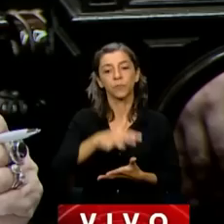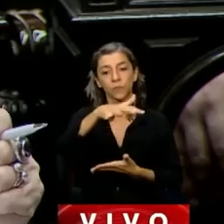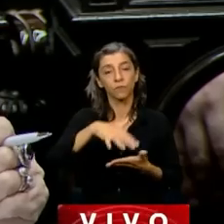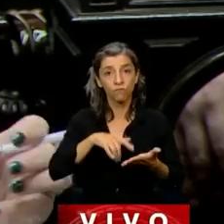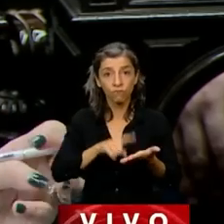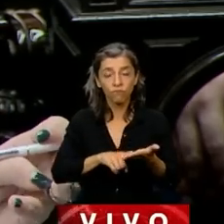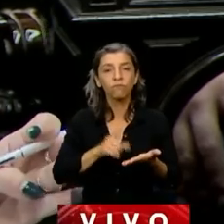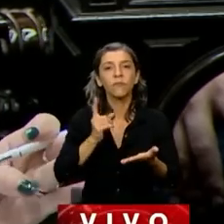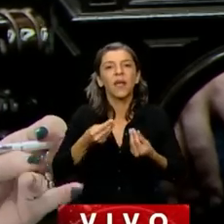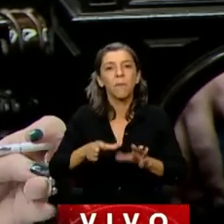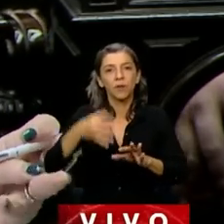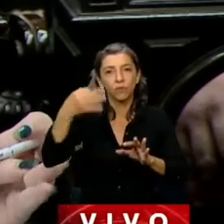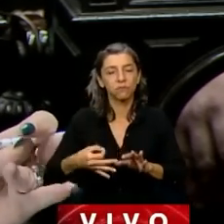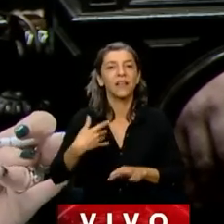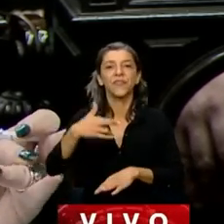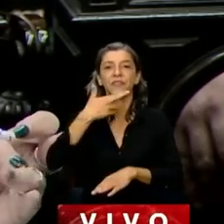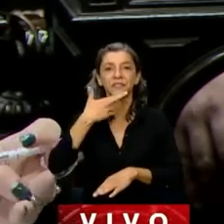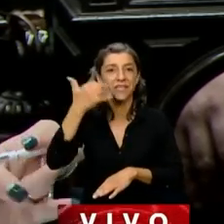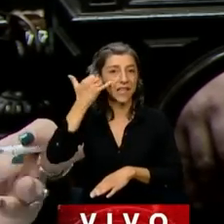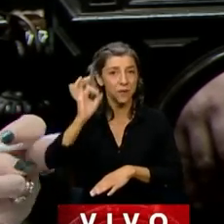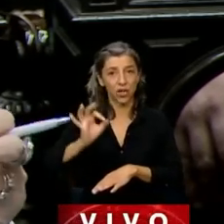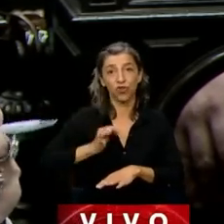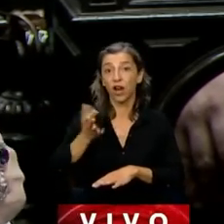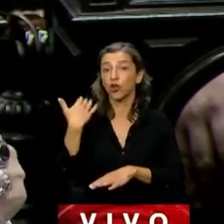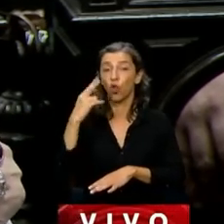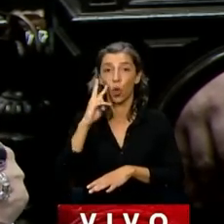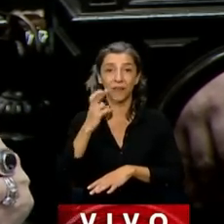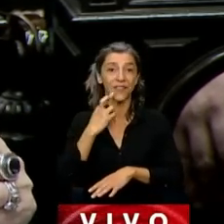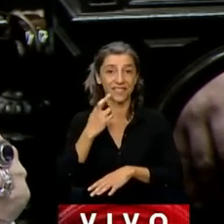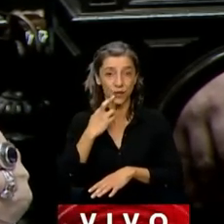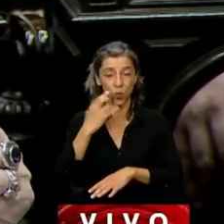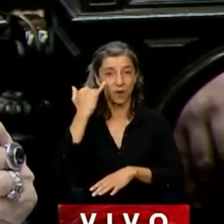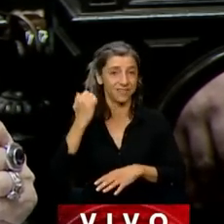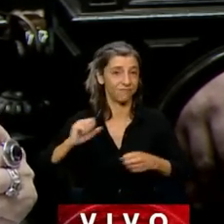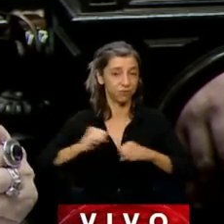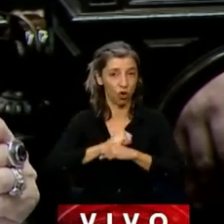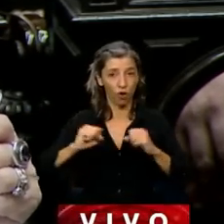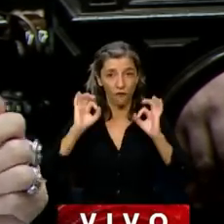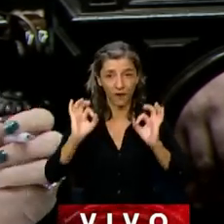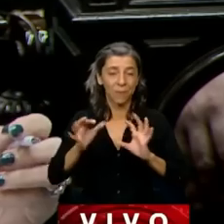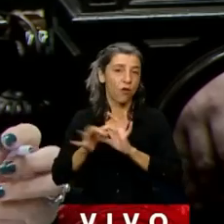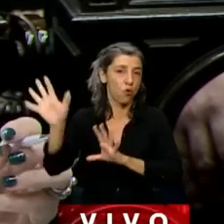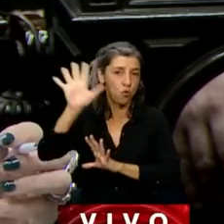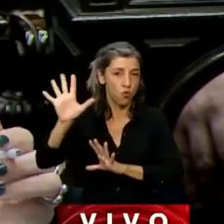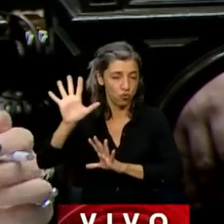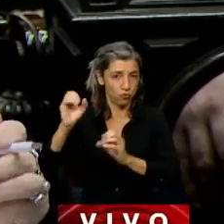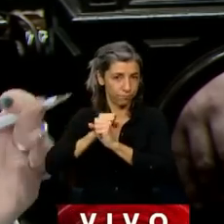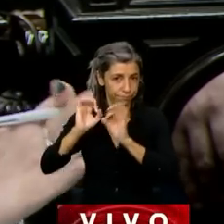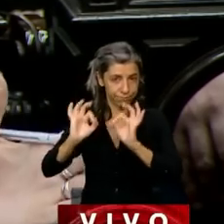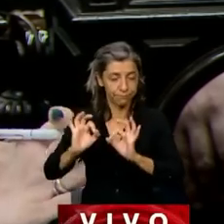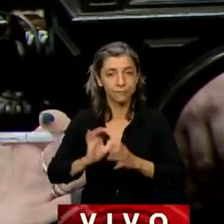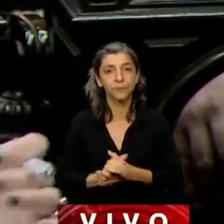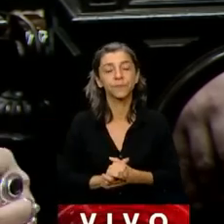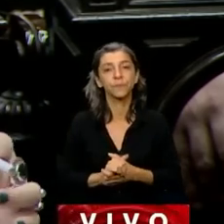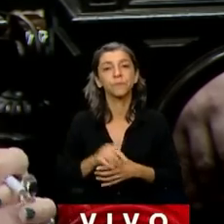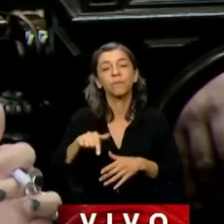entró en vigor el 17 de mayo de 2019 a través de la ratificación que produjo la Unión Europea. La